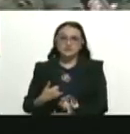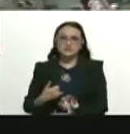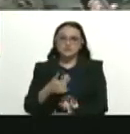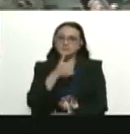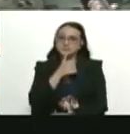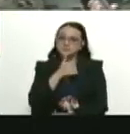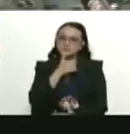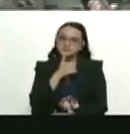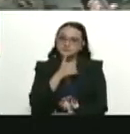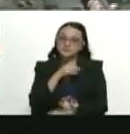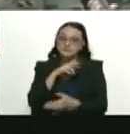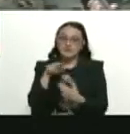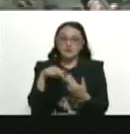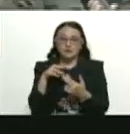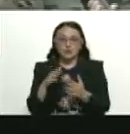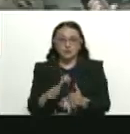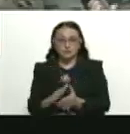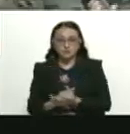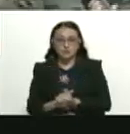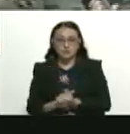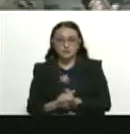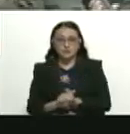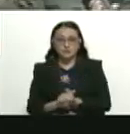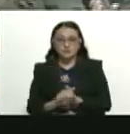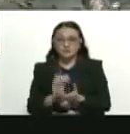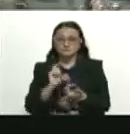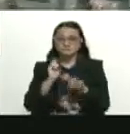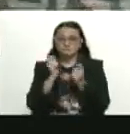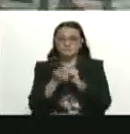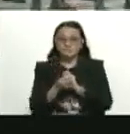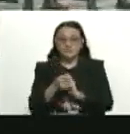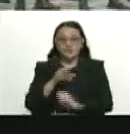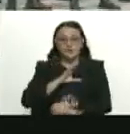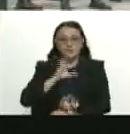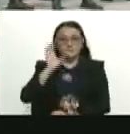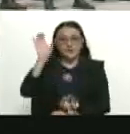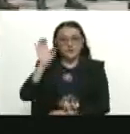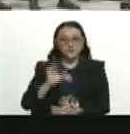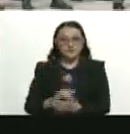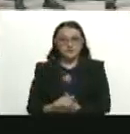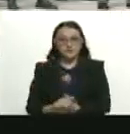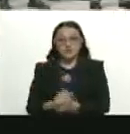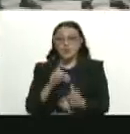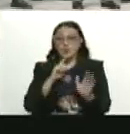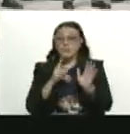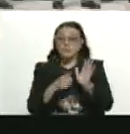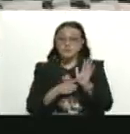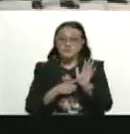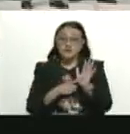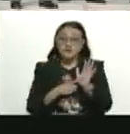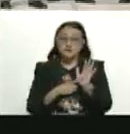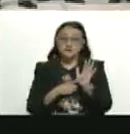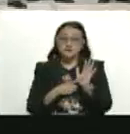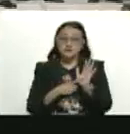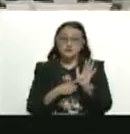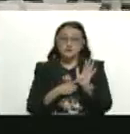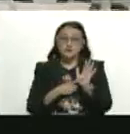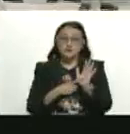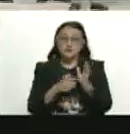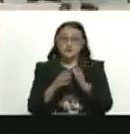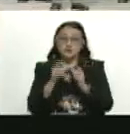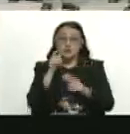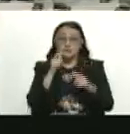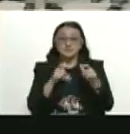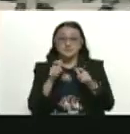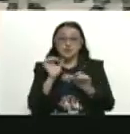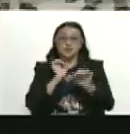resistencia y en revolución para el renacer de la patria. al cumplimiento de nuestros deberes militares y ciudadanos